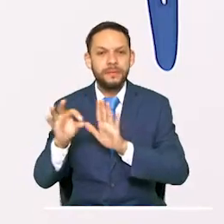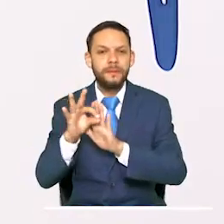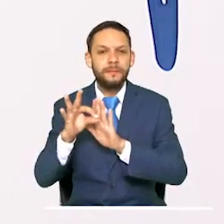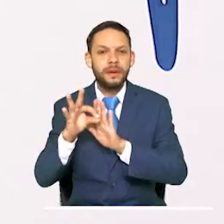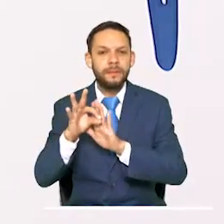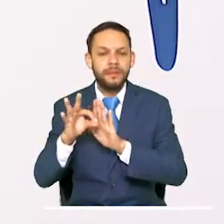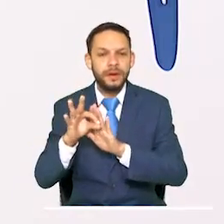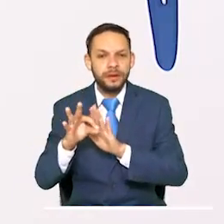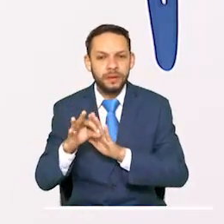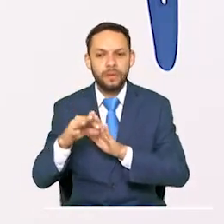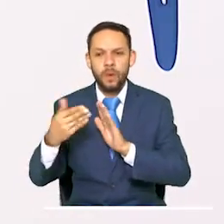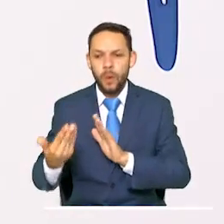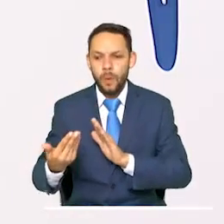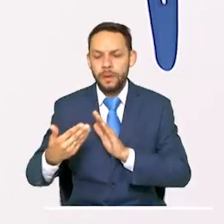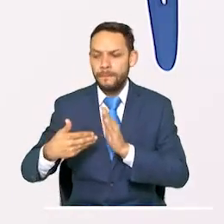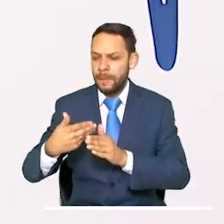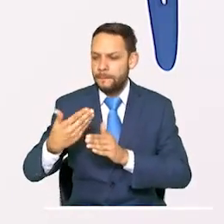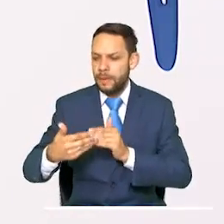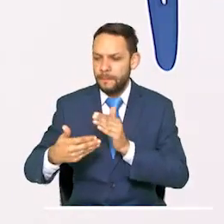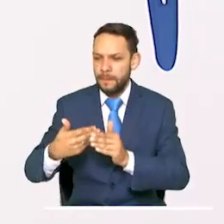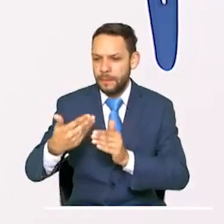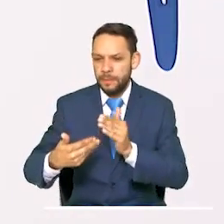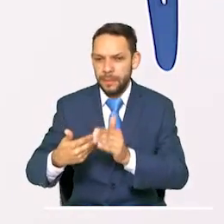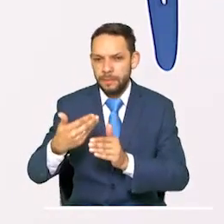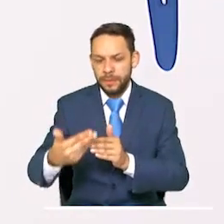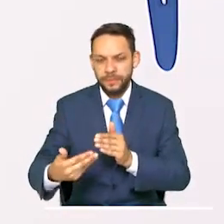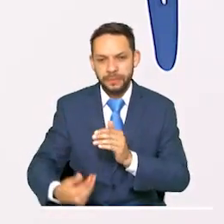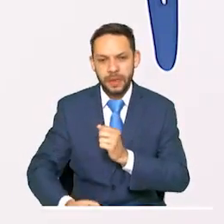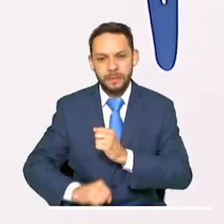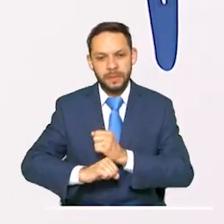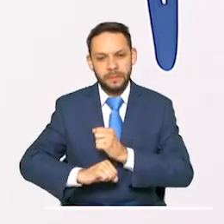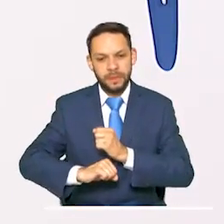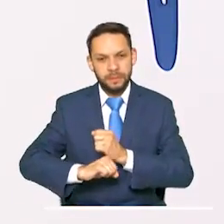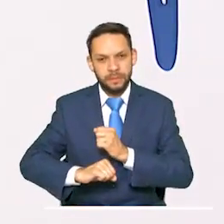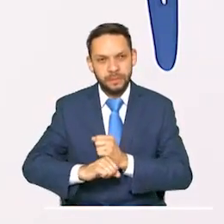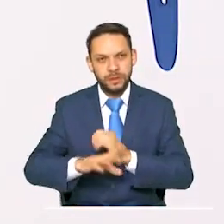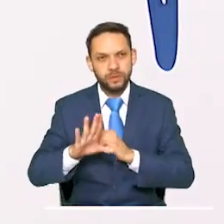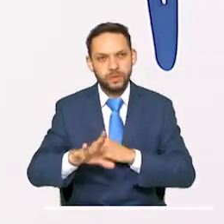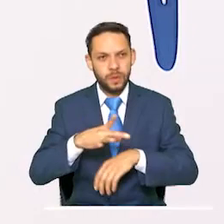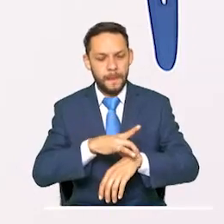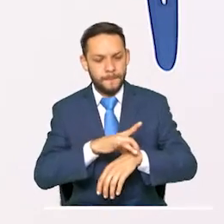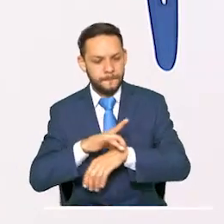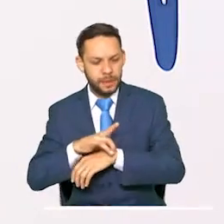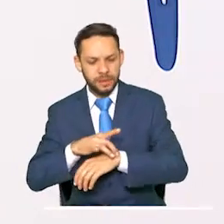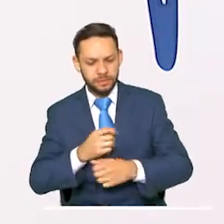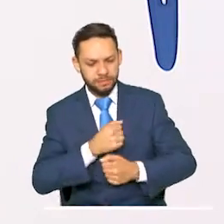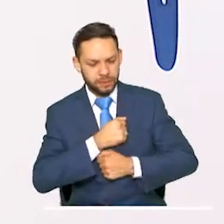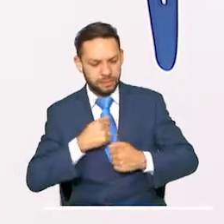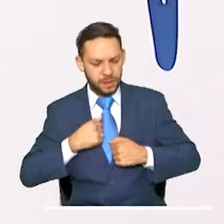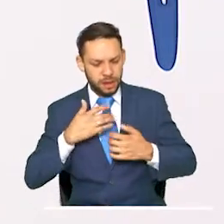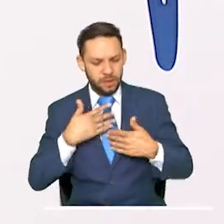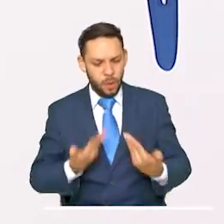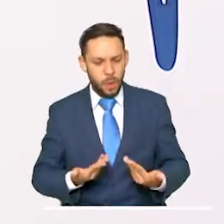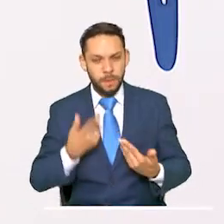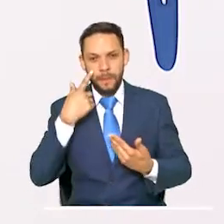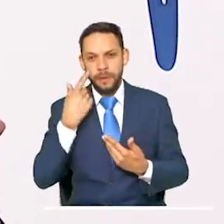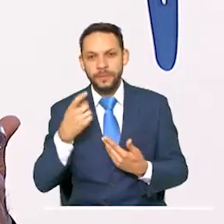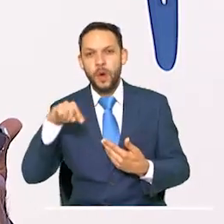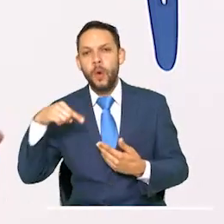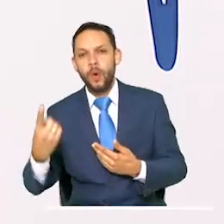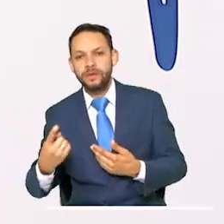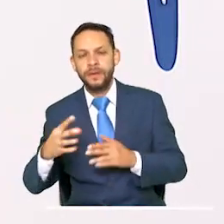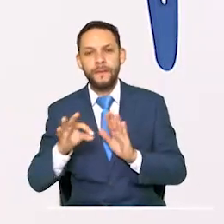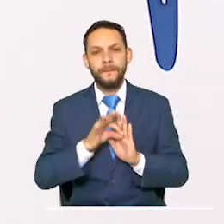ese proceso de uno decir, de la marihuana yo puedo sacar un medicamento fabuloso, pero porque el otro se lo fuma y queda